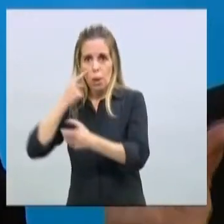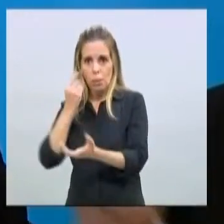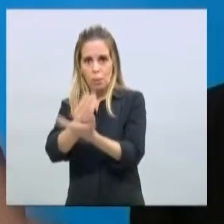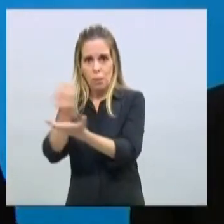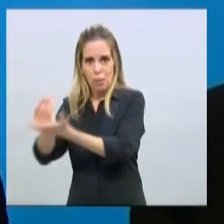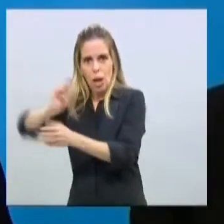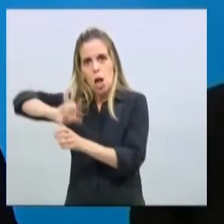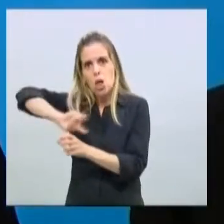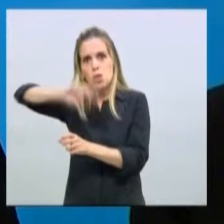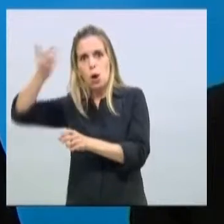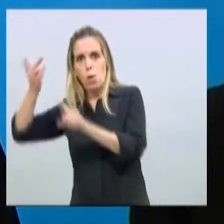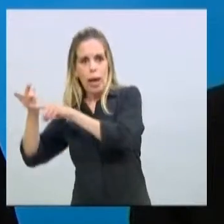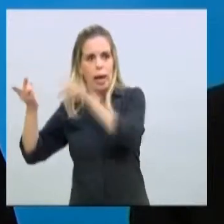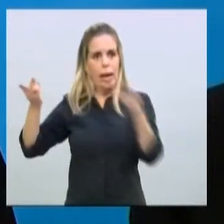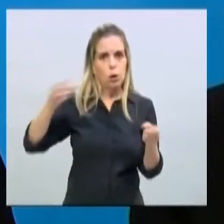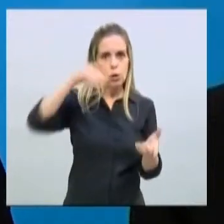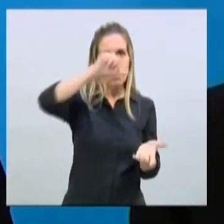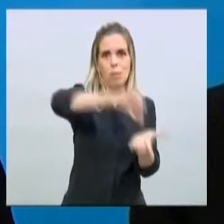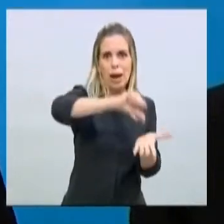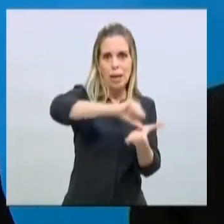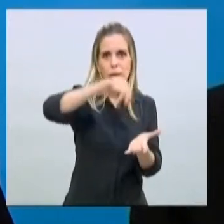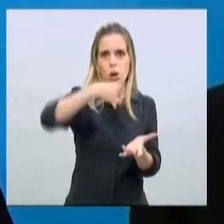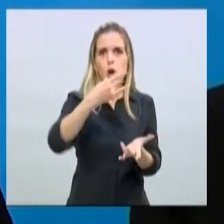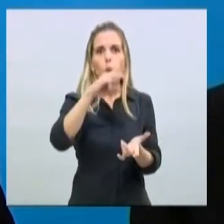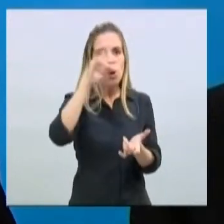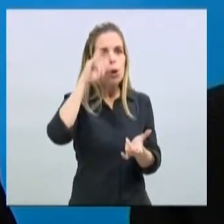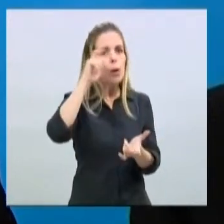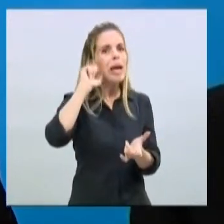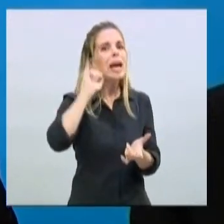habitantes Suecia y 5 millones de habitantes Noruega.